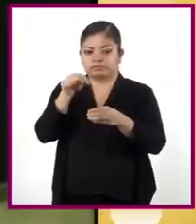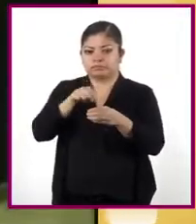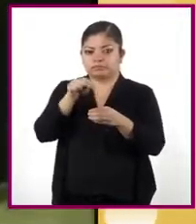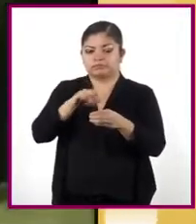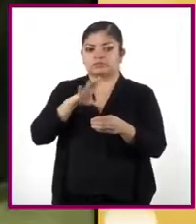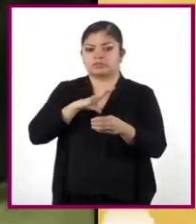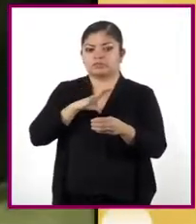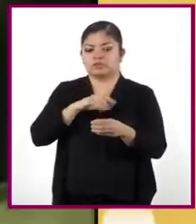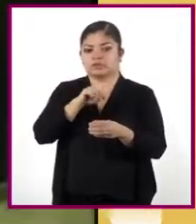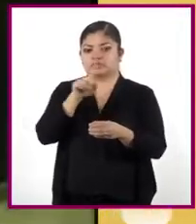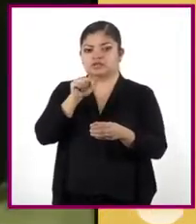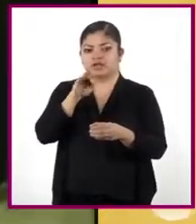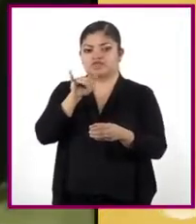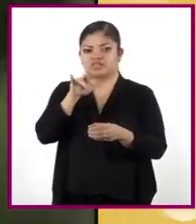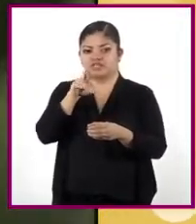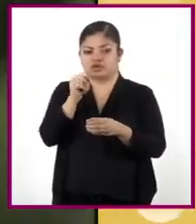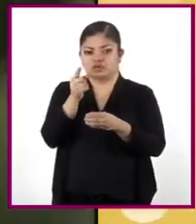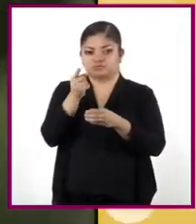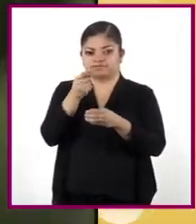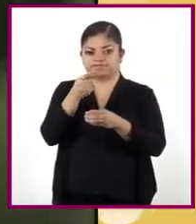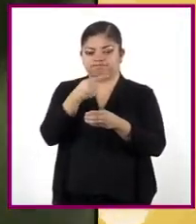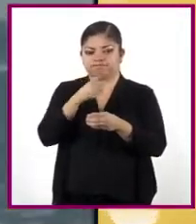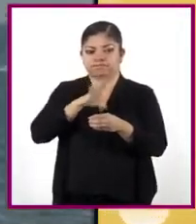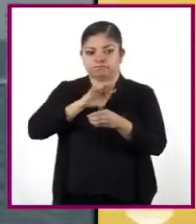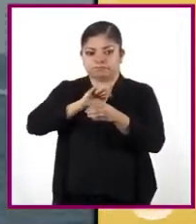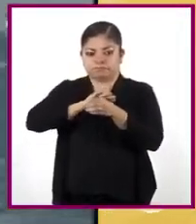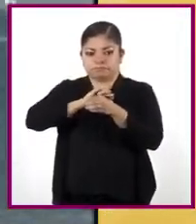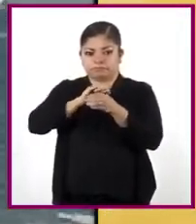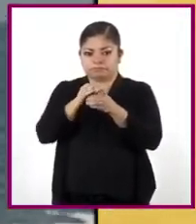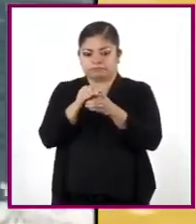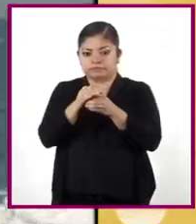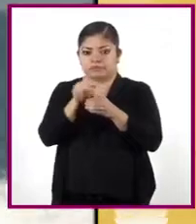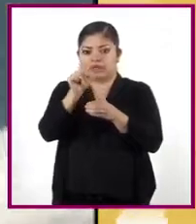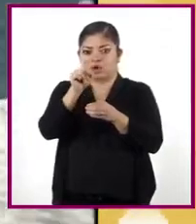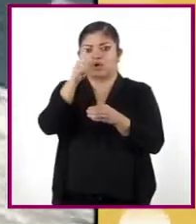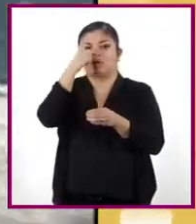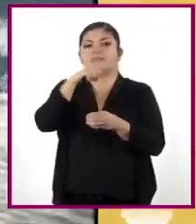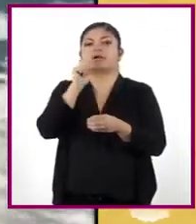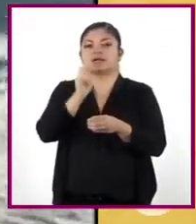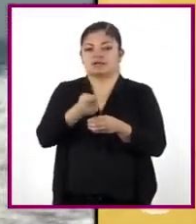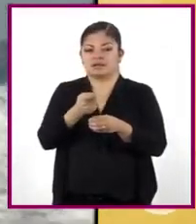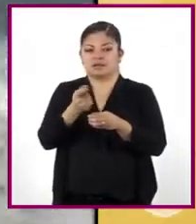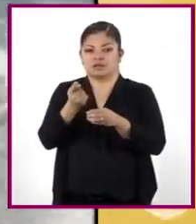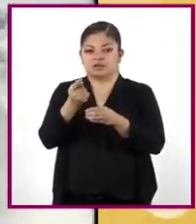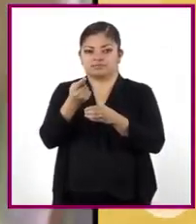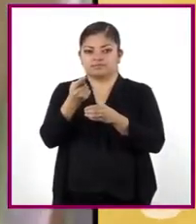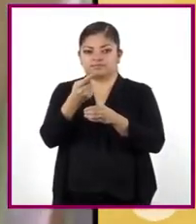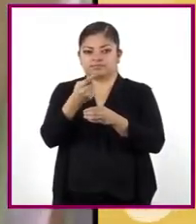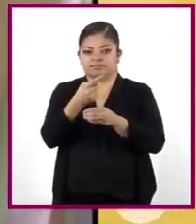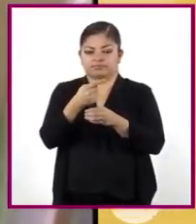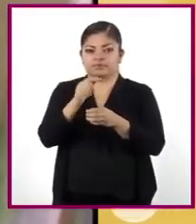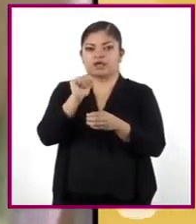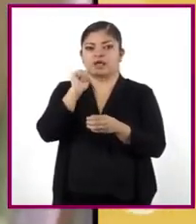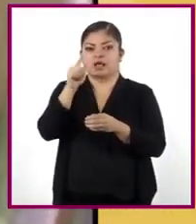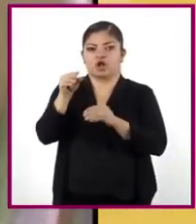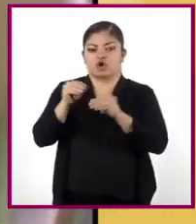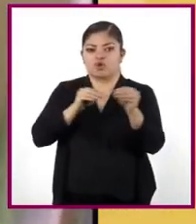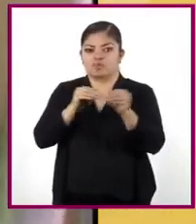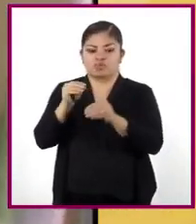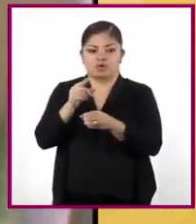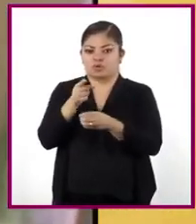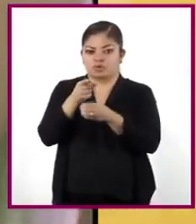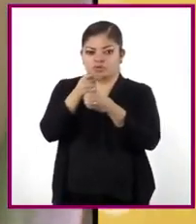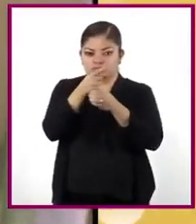el pivote de la aguja y están selladas en líquido para amortiguar las oscilaciones causadas por el movimiento